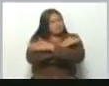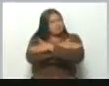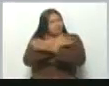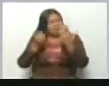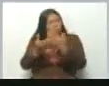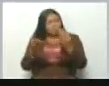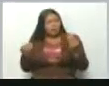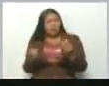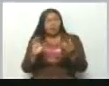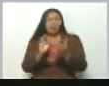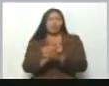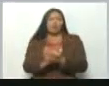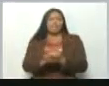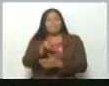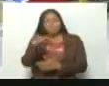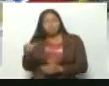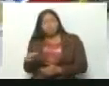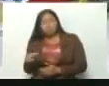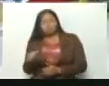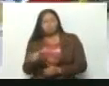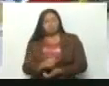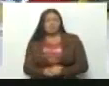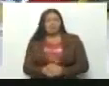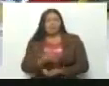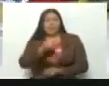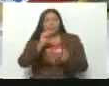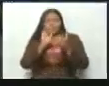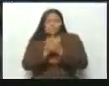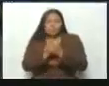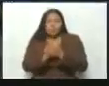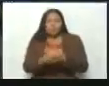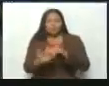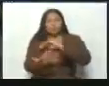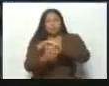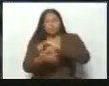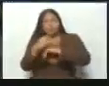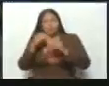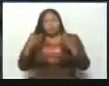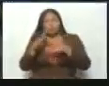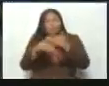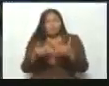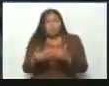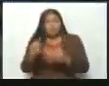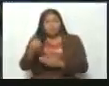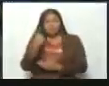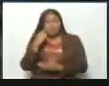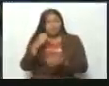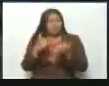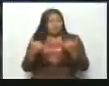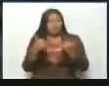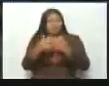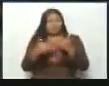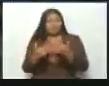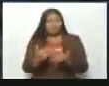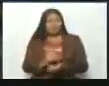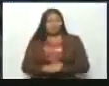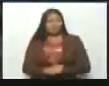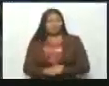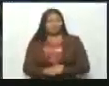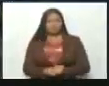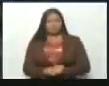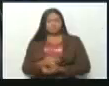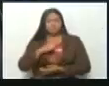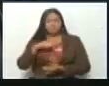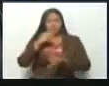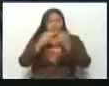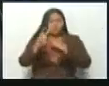todos nuestros colegas, periodistas, técnicos, a todos los que hacen posible que nosotros podamos estar en la primera línea de batalla, sobre todo en